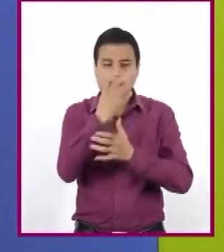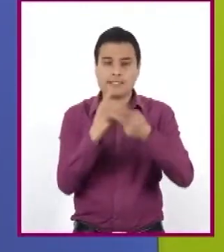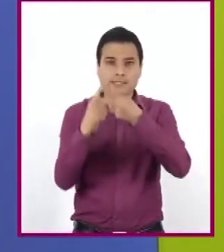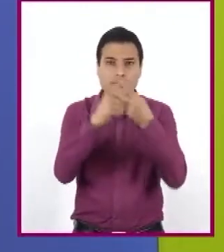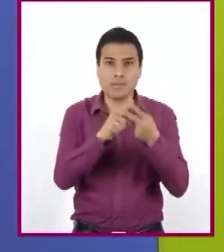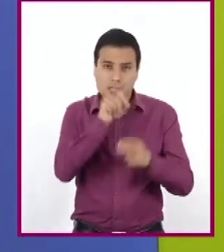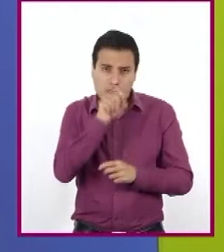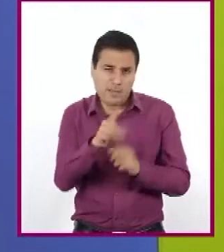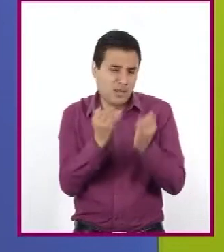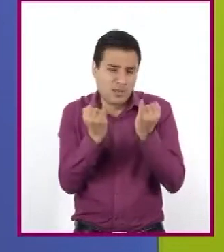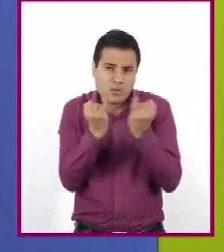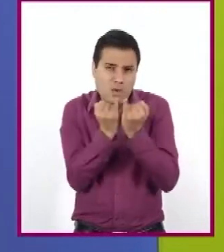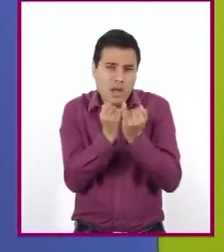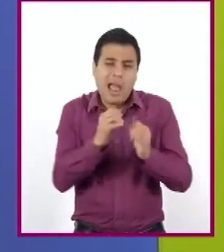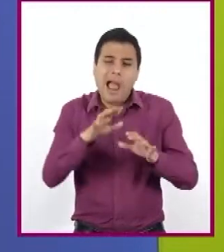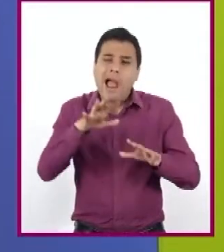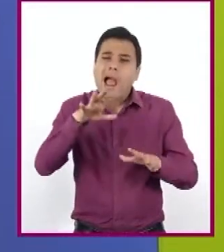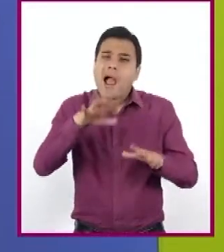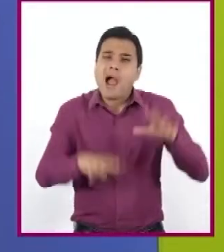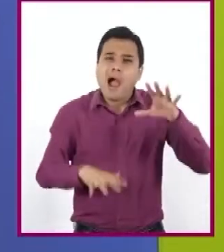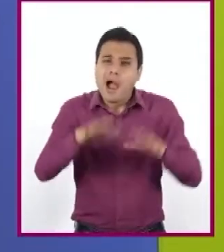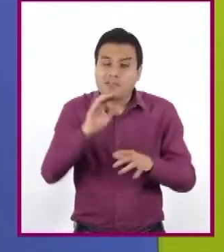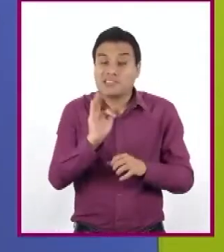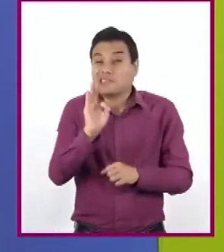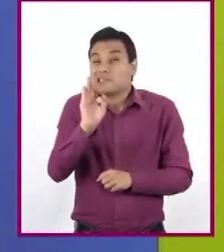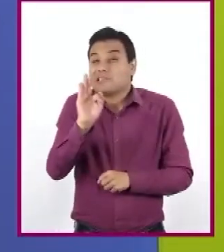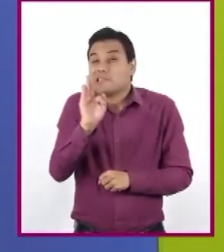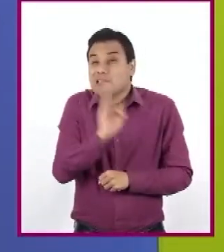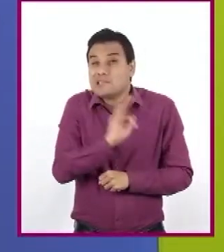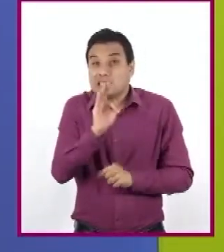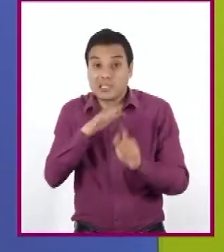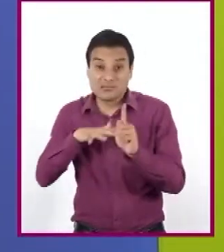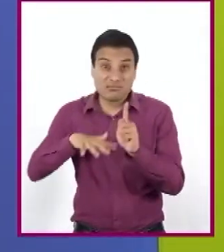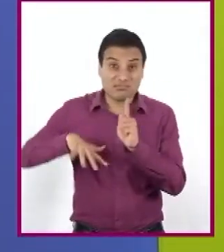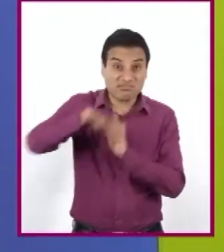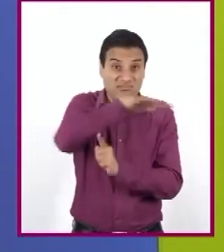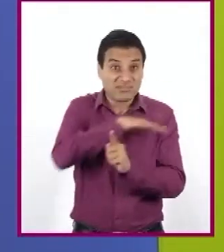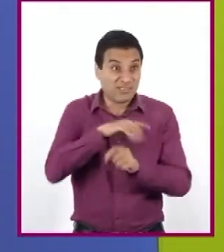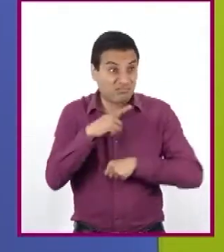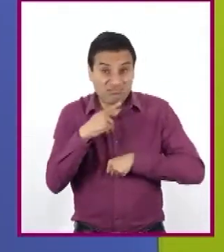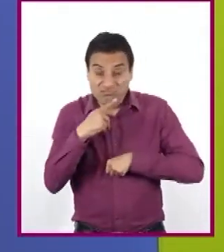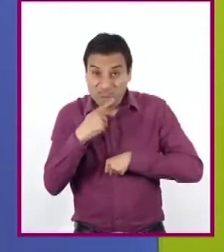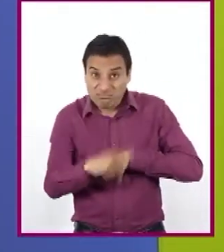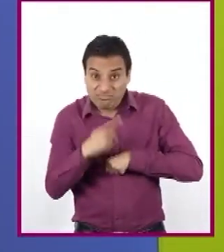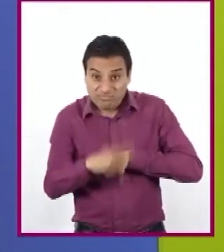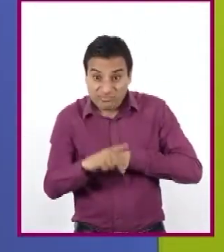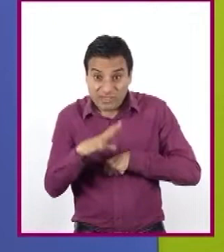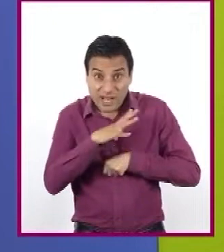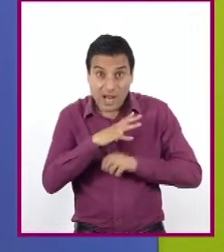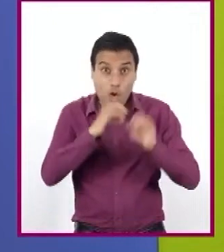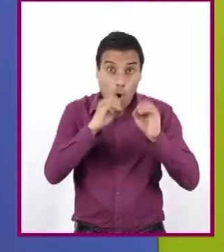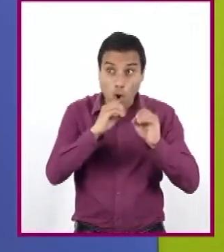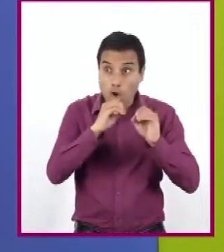asexual, en momentos en donde las condiciones del ambiente no son favorables o se dificulta la reproducción de forma